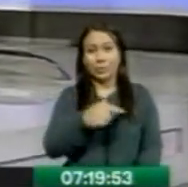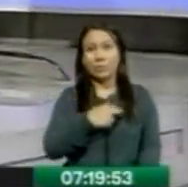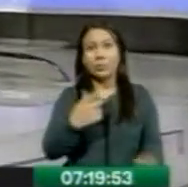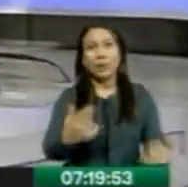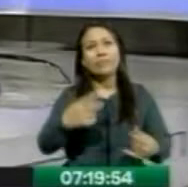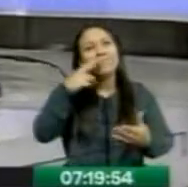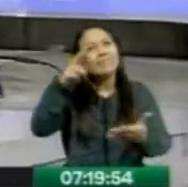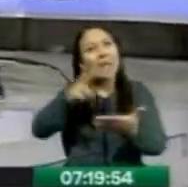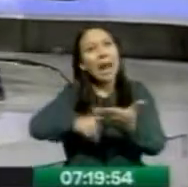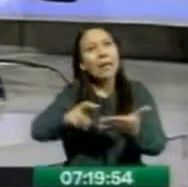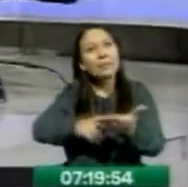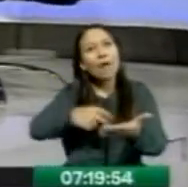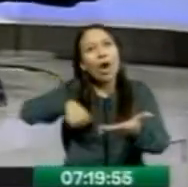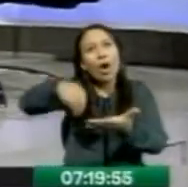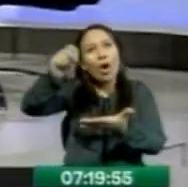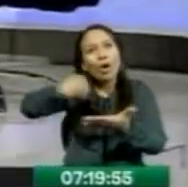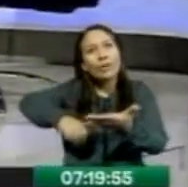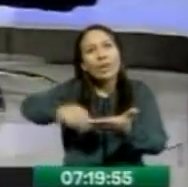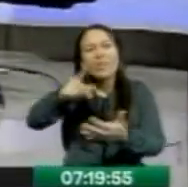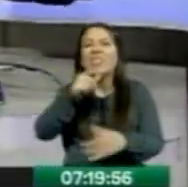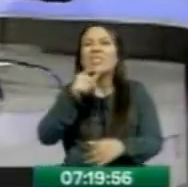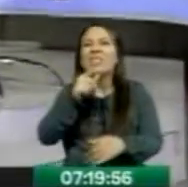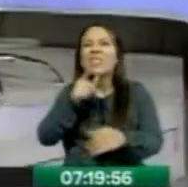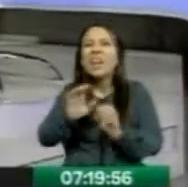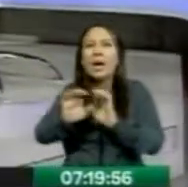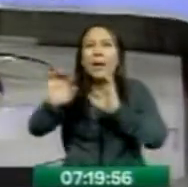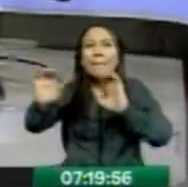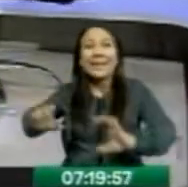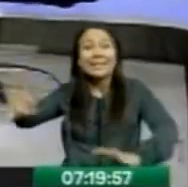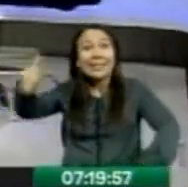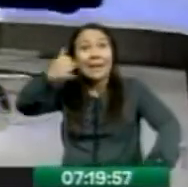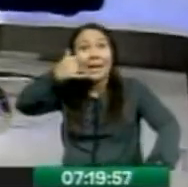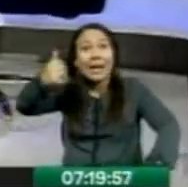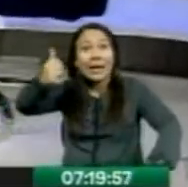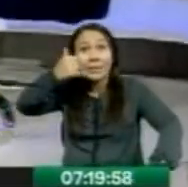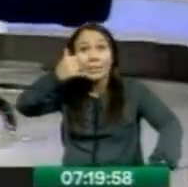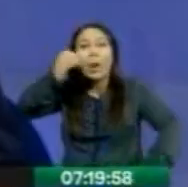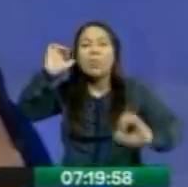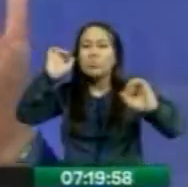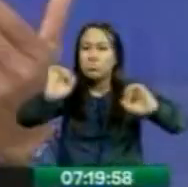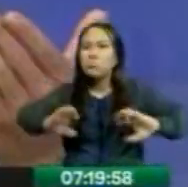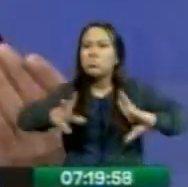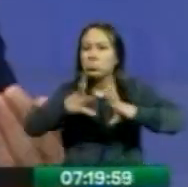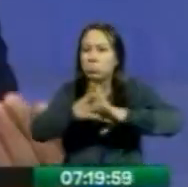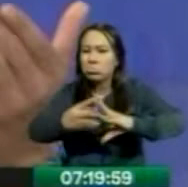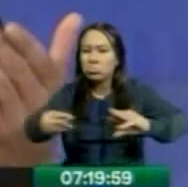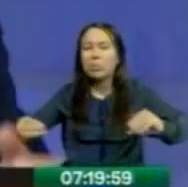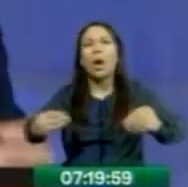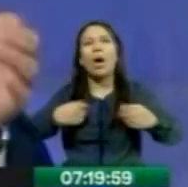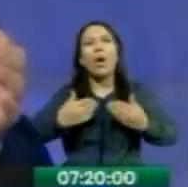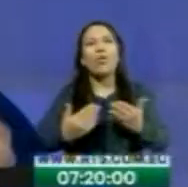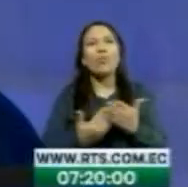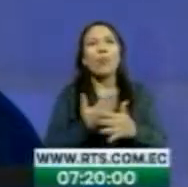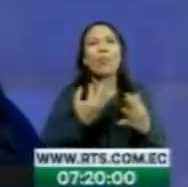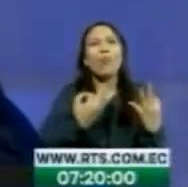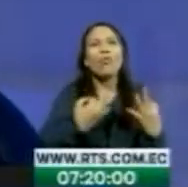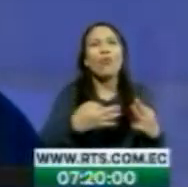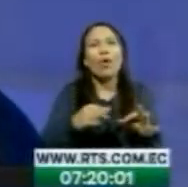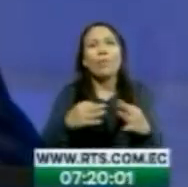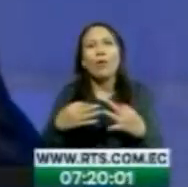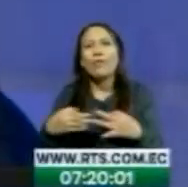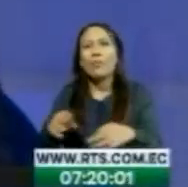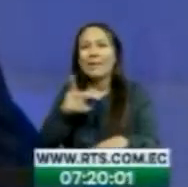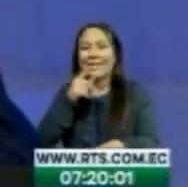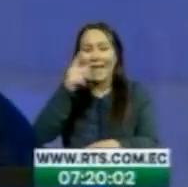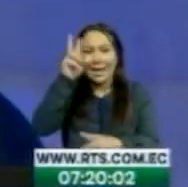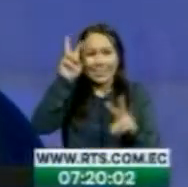el contrato que tenemos con la empresa del call center. Bien. Y generando sobre todo un nuevo modelo de gestión en la administración